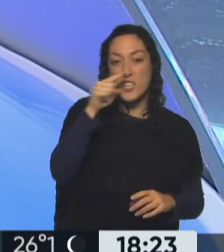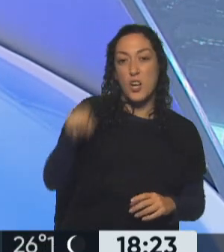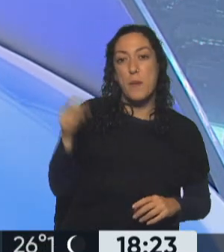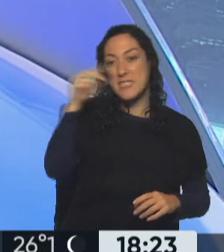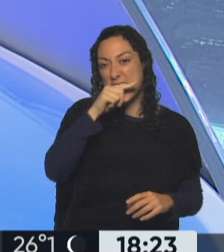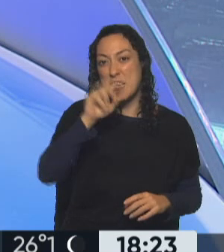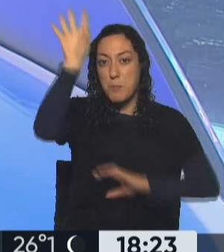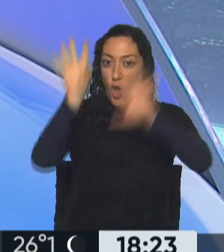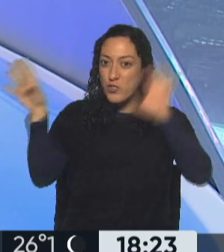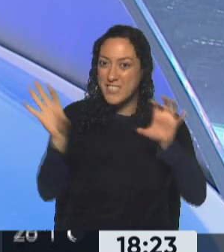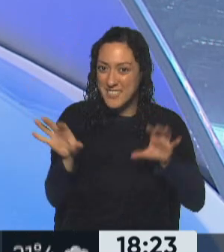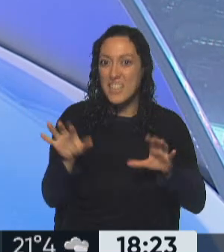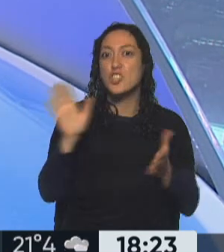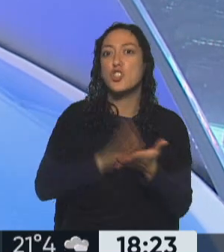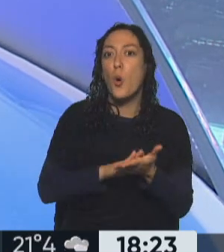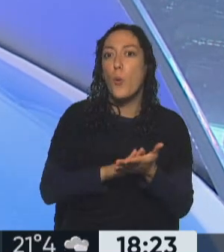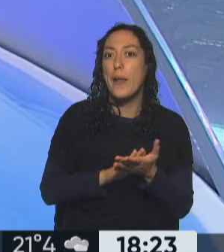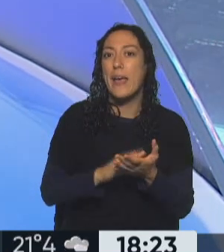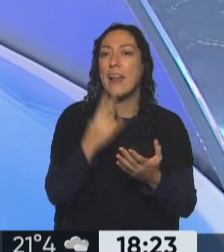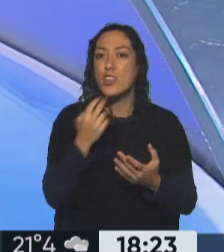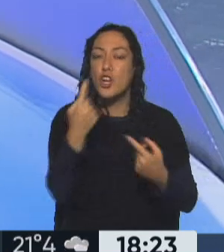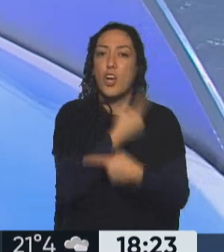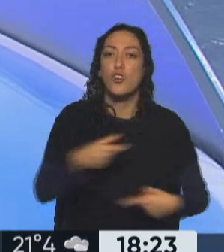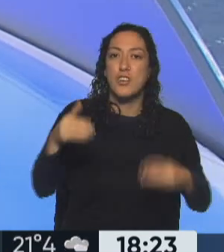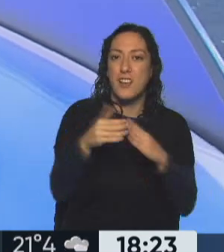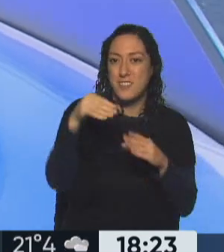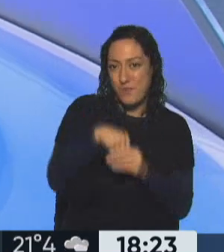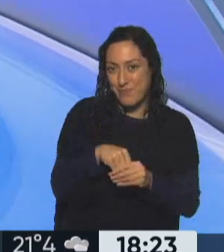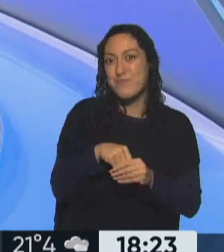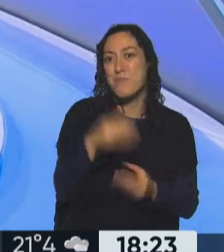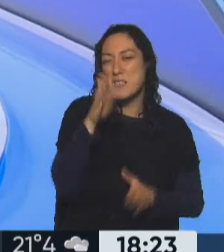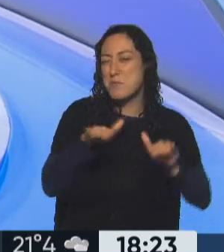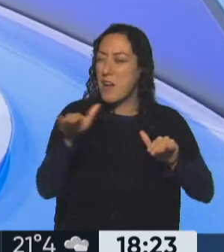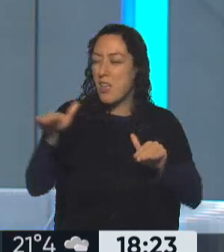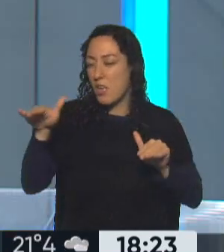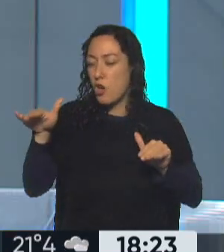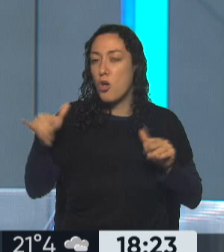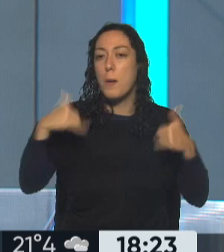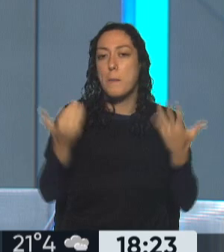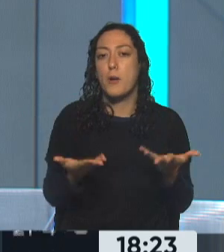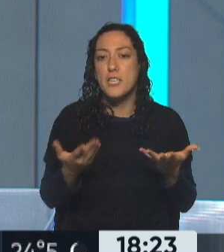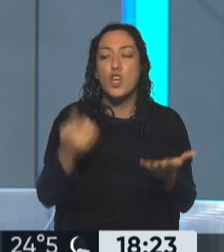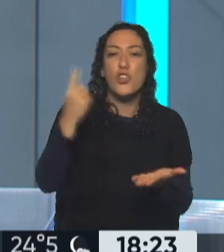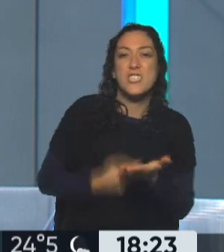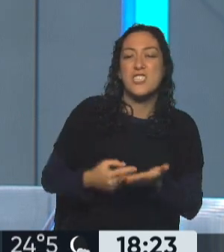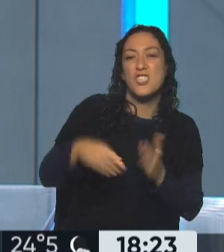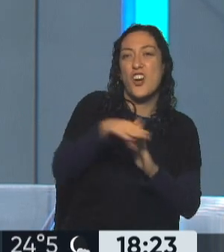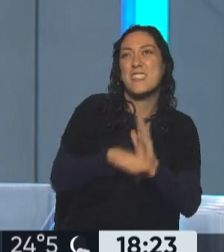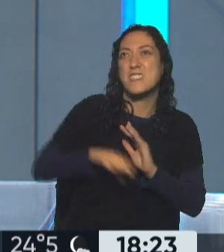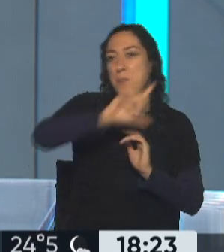resto del país. Acá cuando hablamos de electrodomésticos, claro, es más parejo. Es más parejo, por eso te digo, esto tiene más que ver con medidas que alcanzan a todo el país por